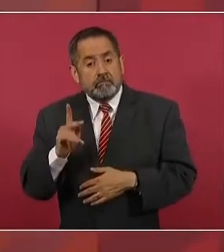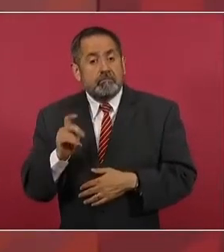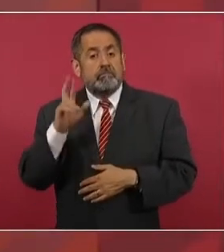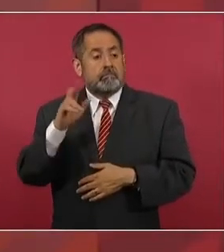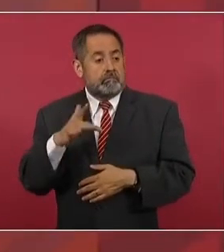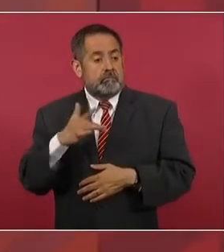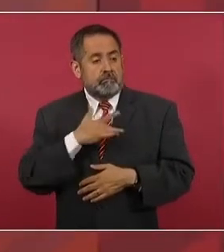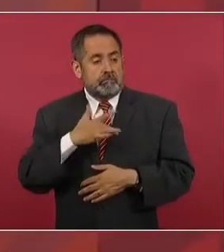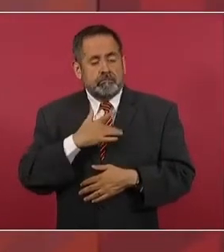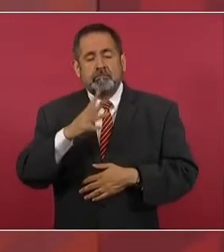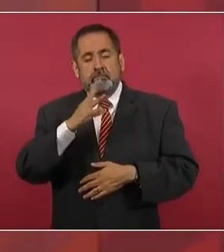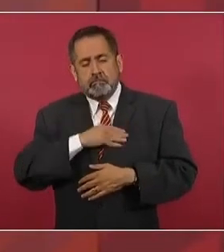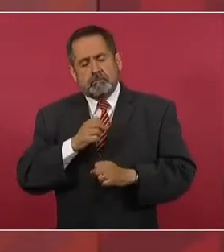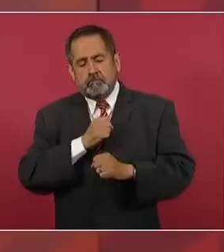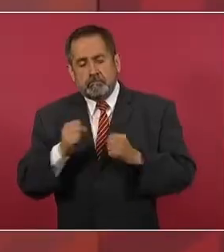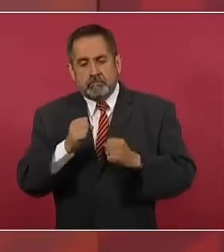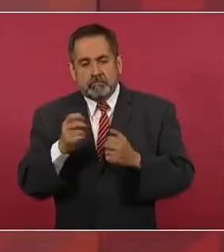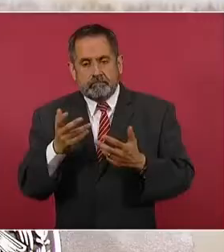país.